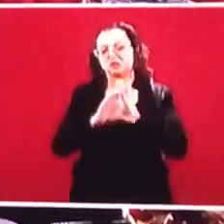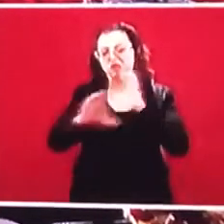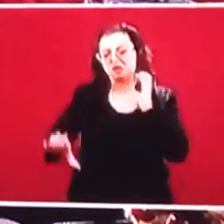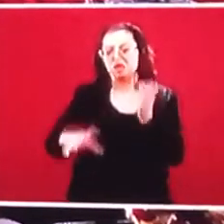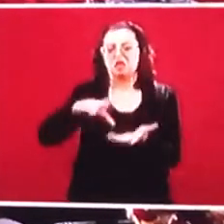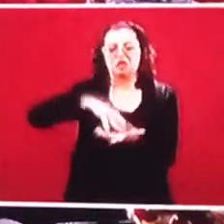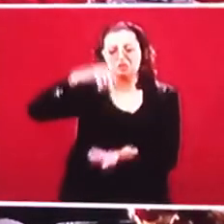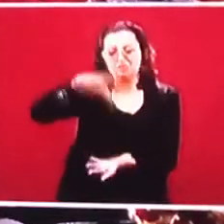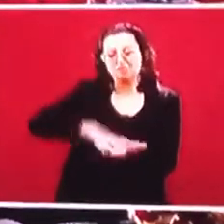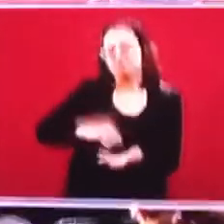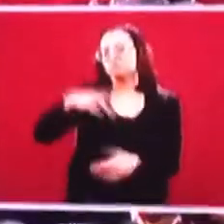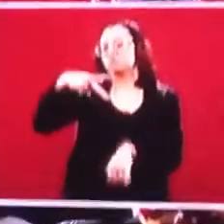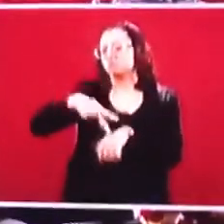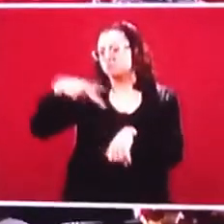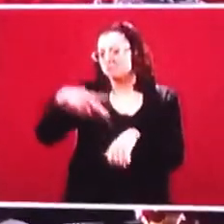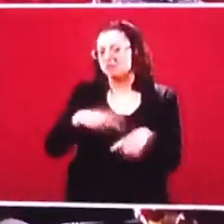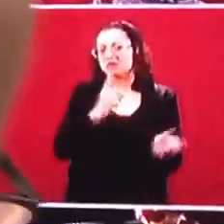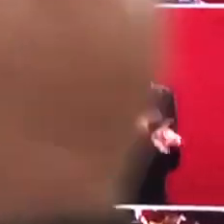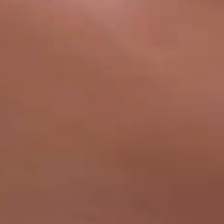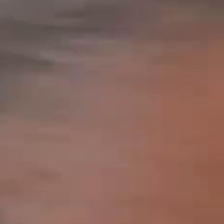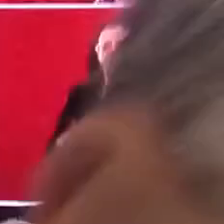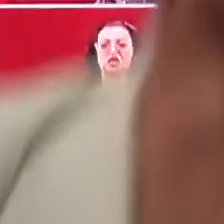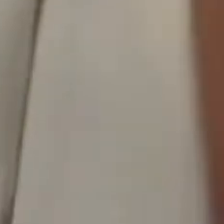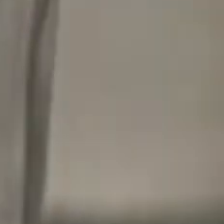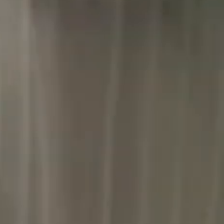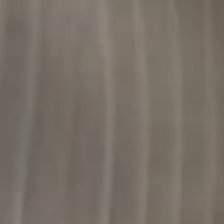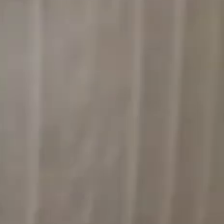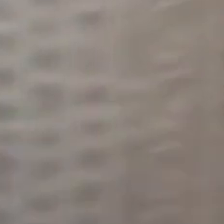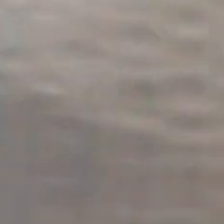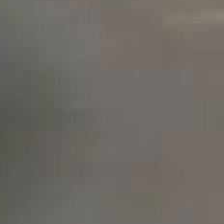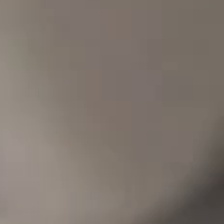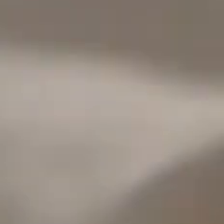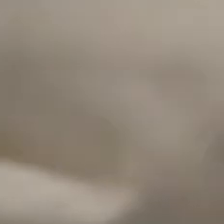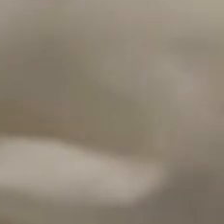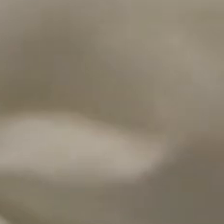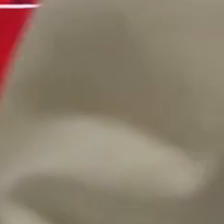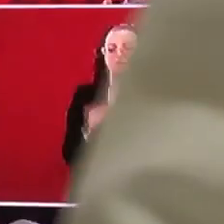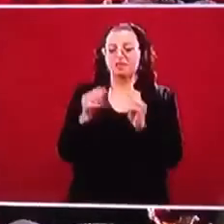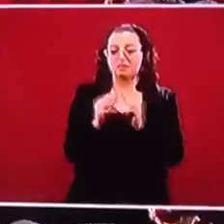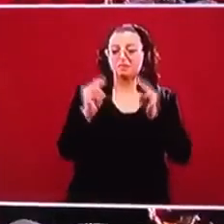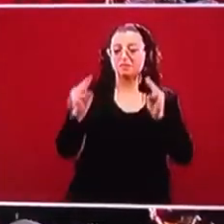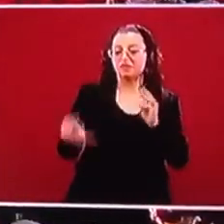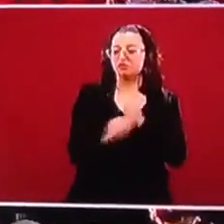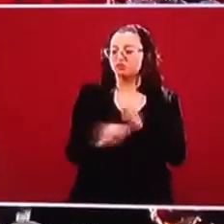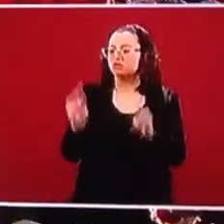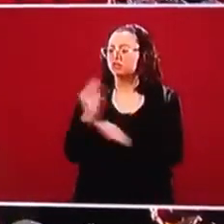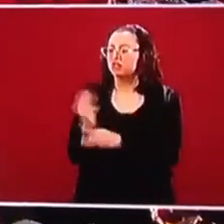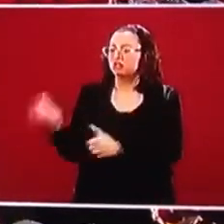Espero que se haya.